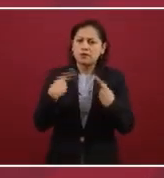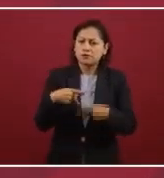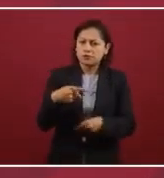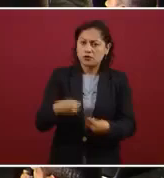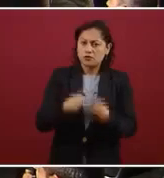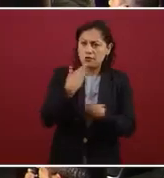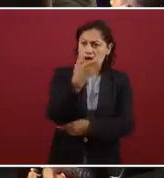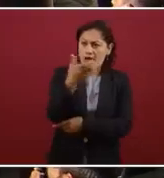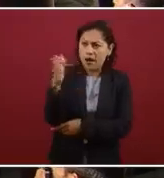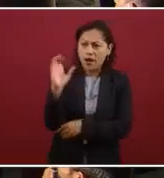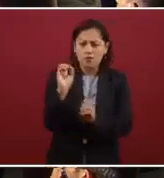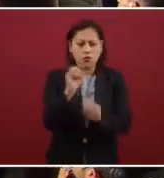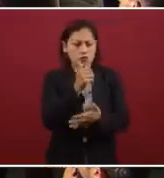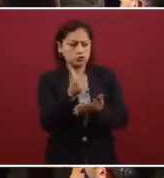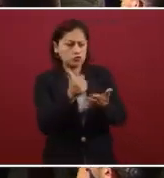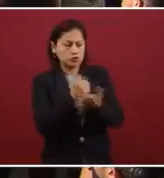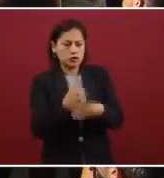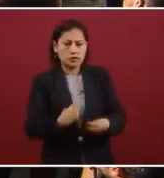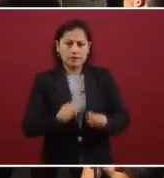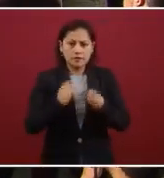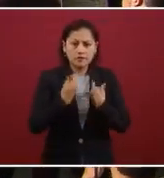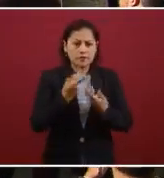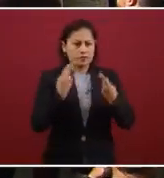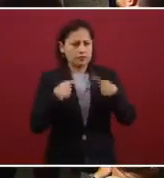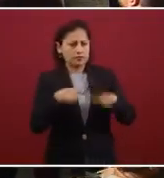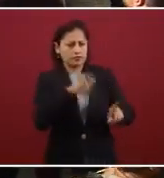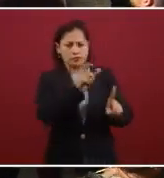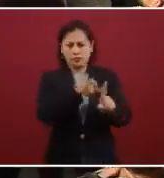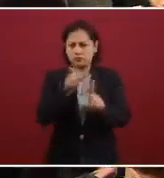son creyentes, a los que no son creyentes,